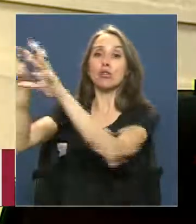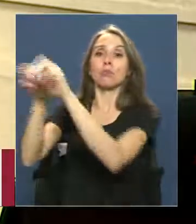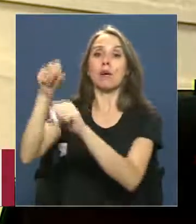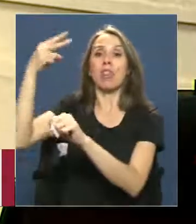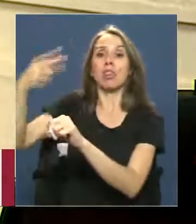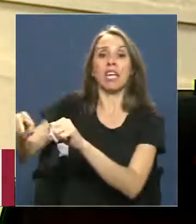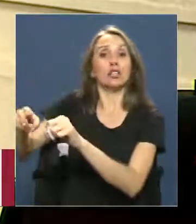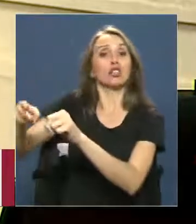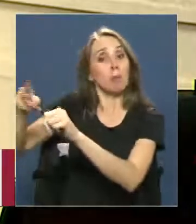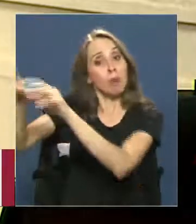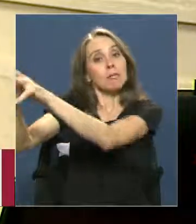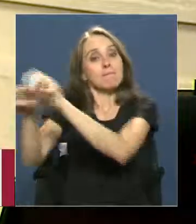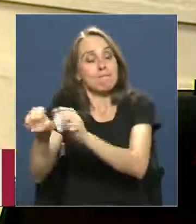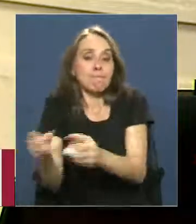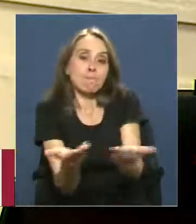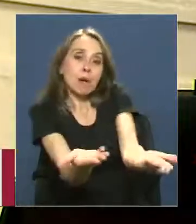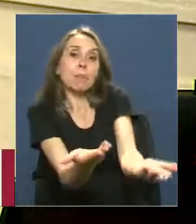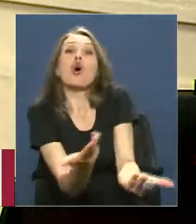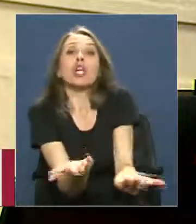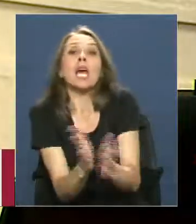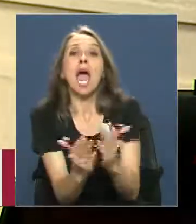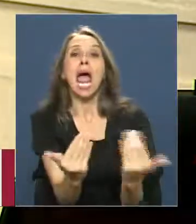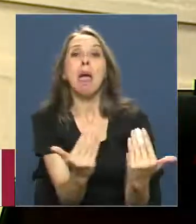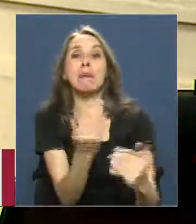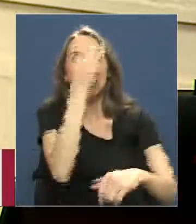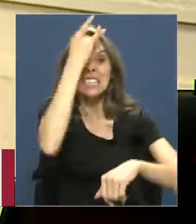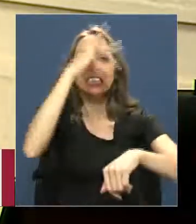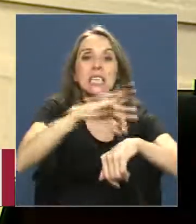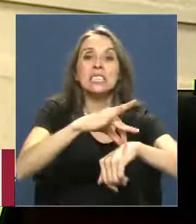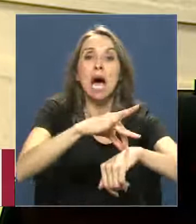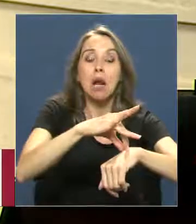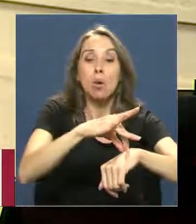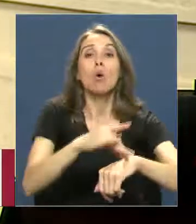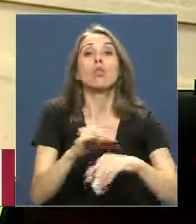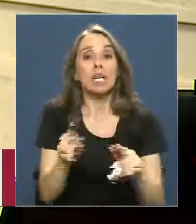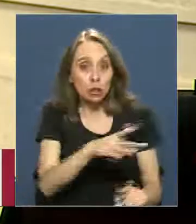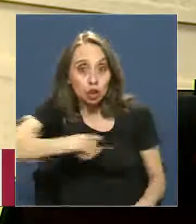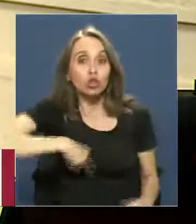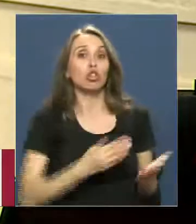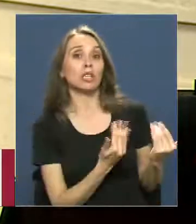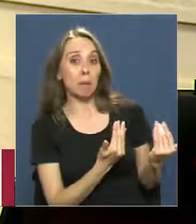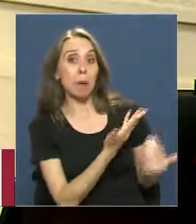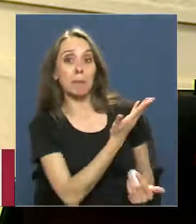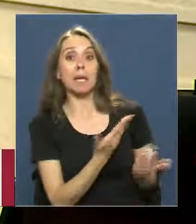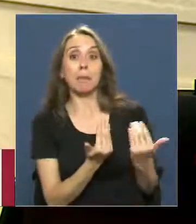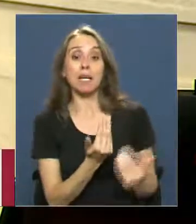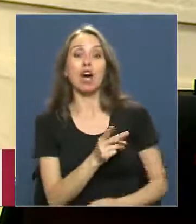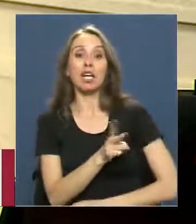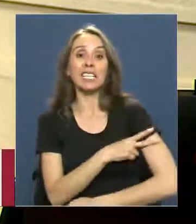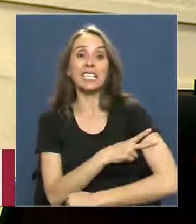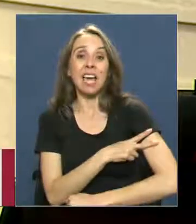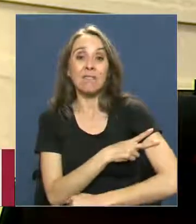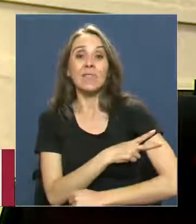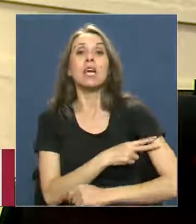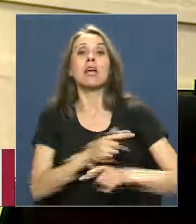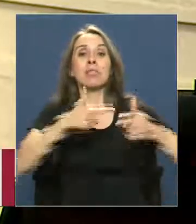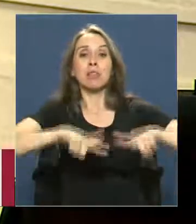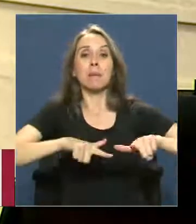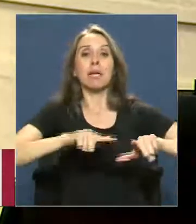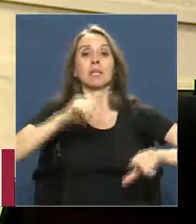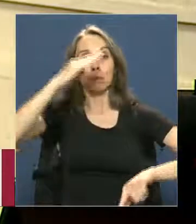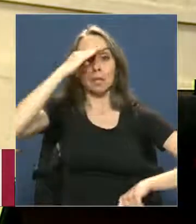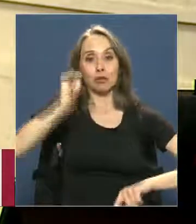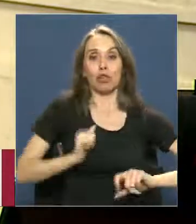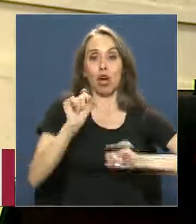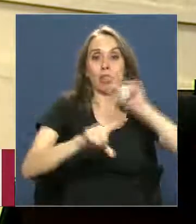a disposición de una emergencia sanitaria como la que estamos viviendo. Y es lo que esperamos. Hoy también esperamos que los jefes de Defensa Nacional, a cargo